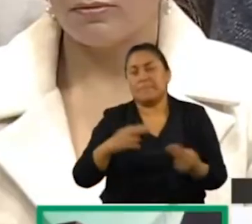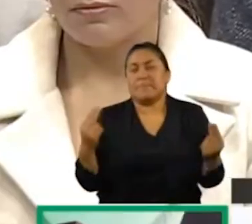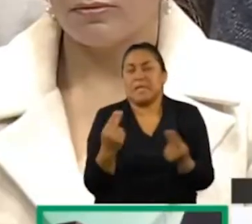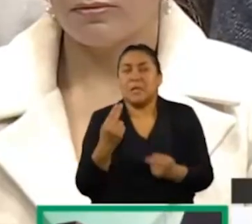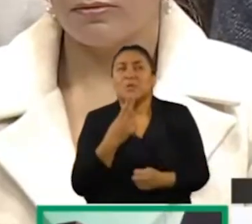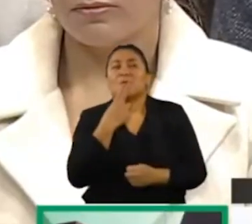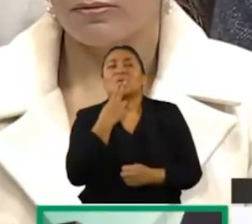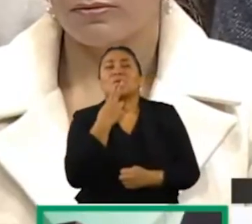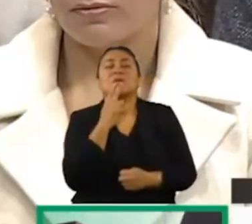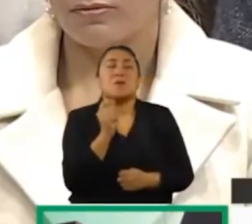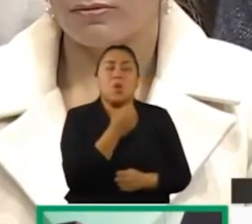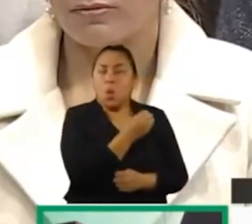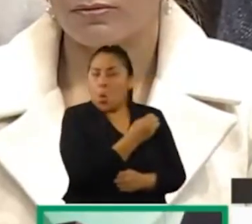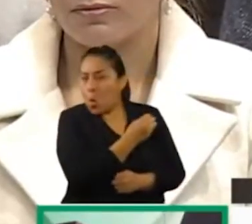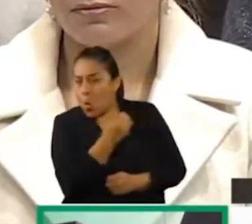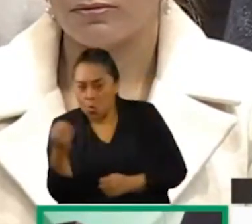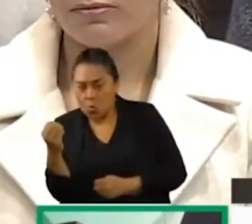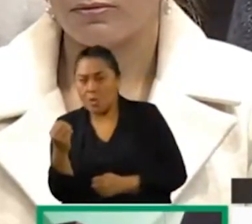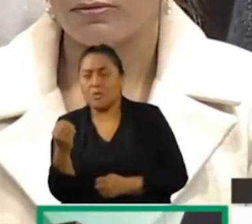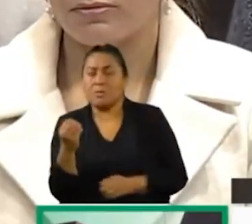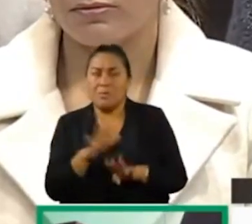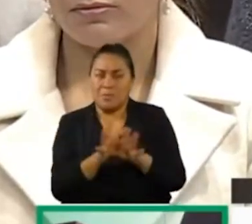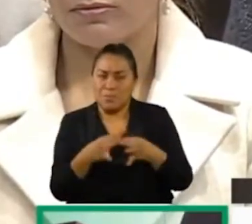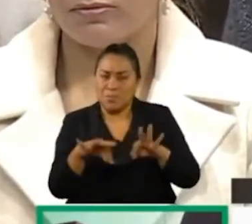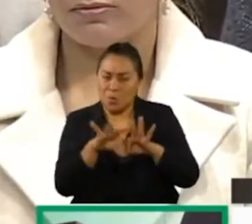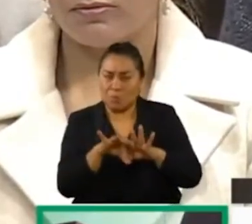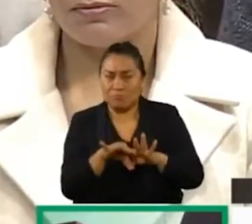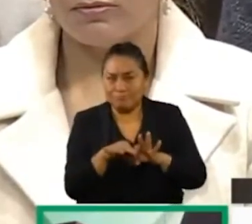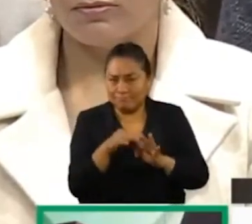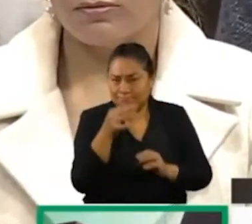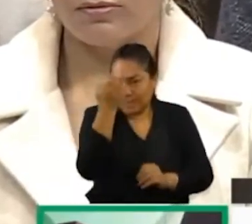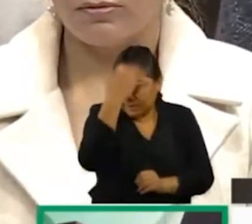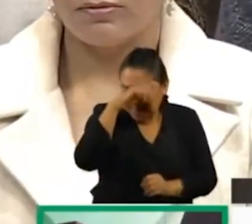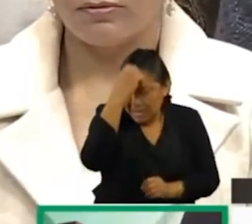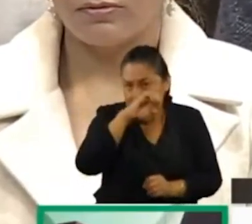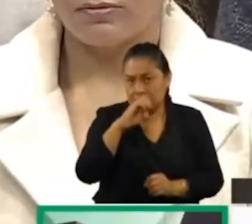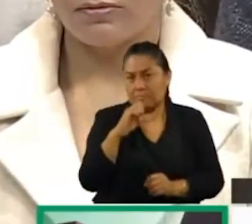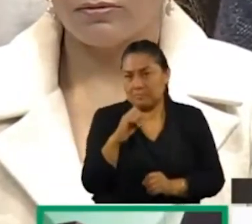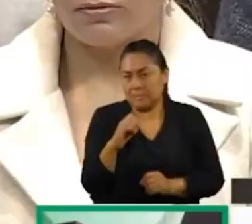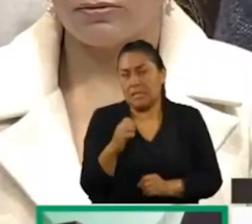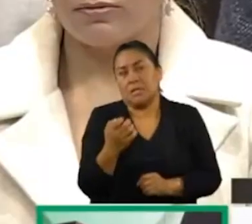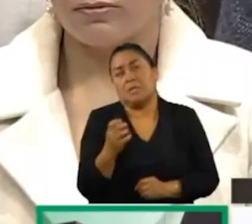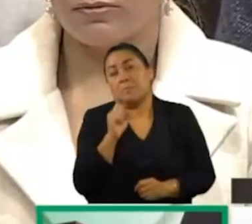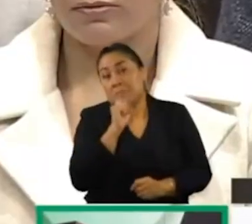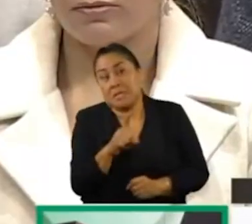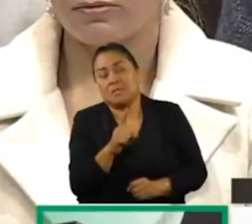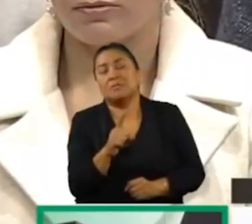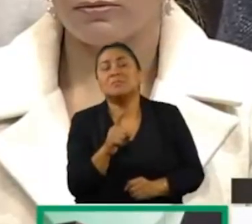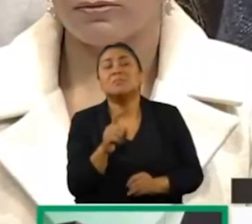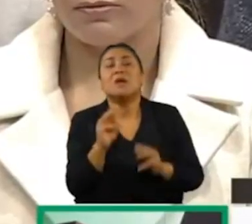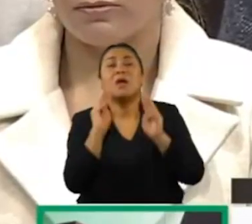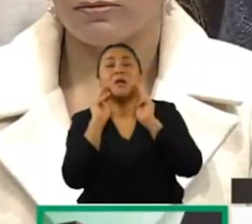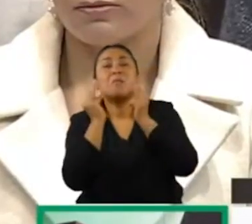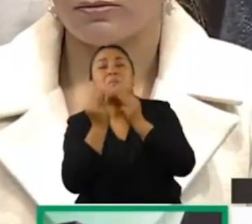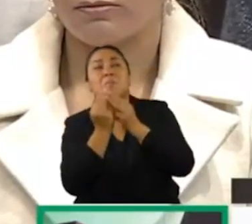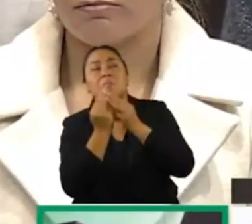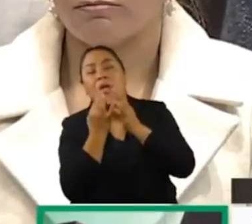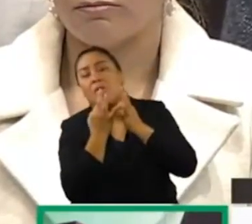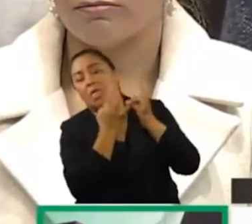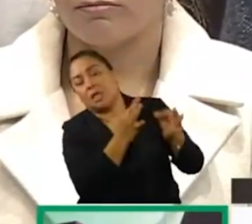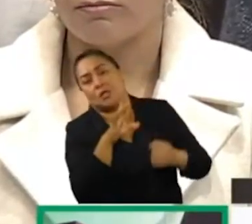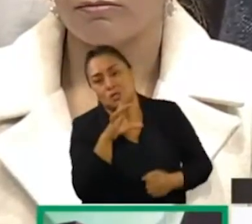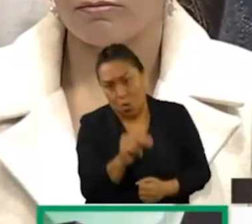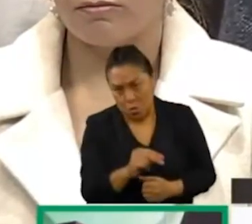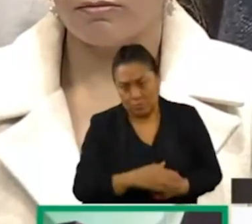el orden, los principios de doctrina y la capacidad de no ser corrompidos por el crimen organizado. Pero respondiendo